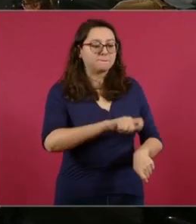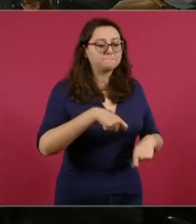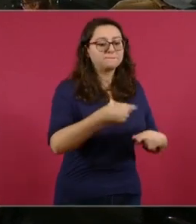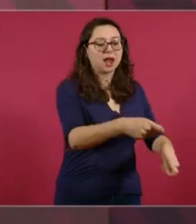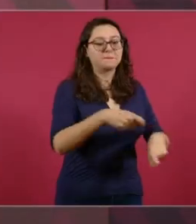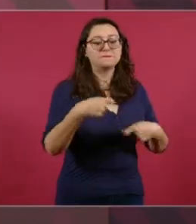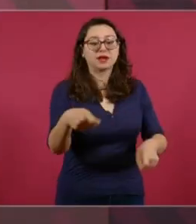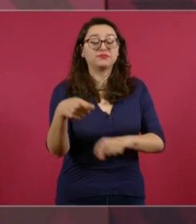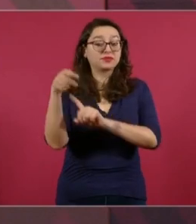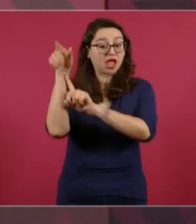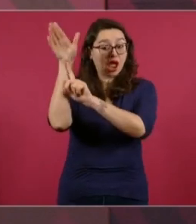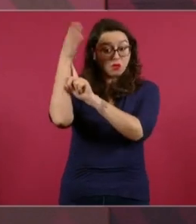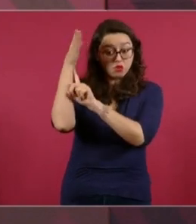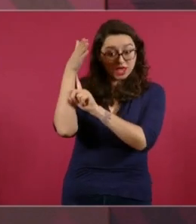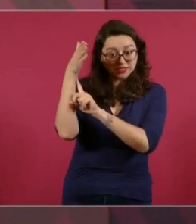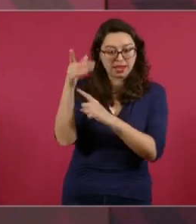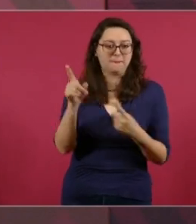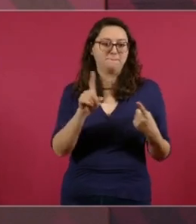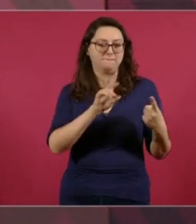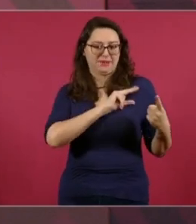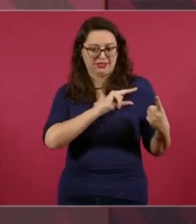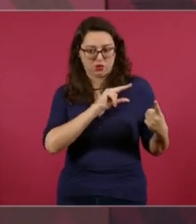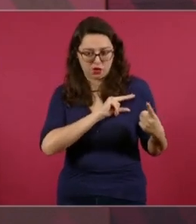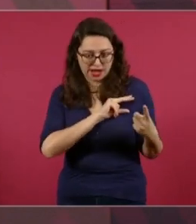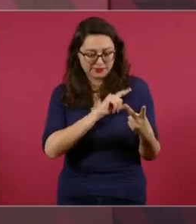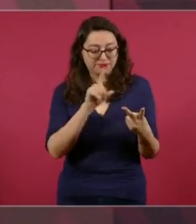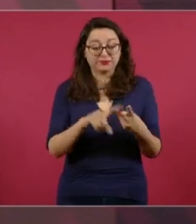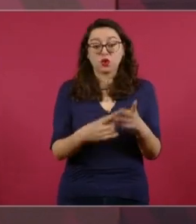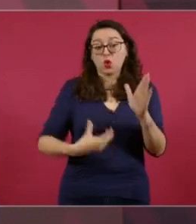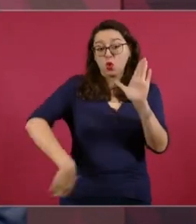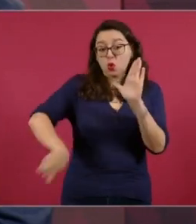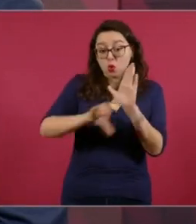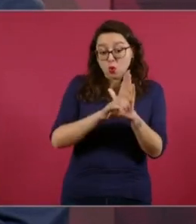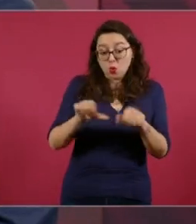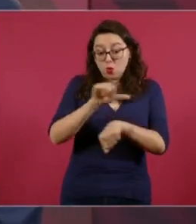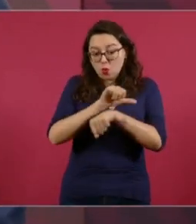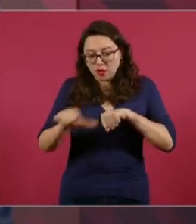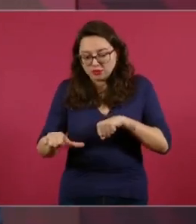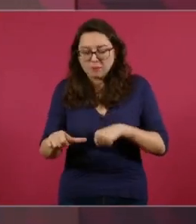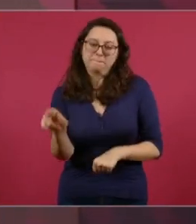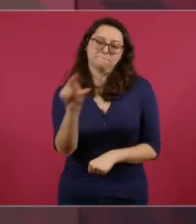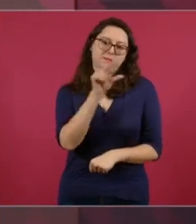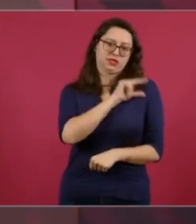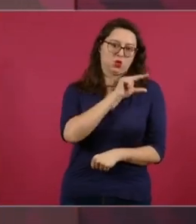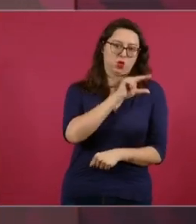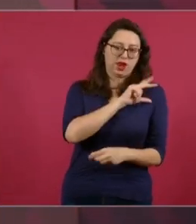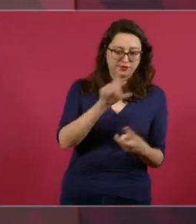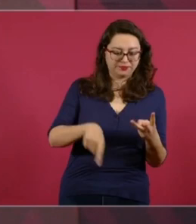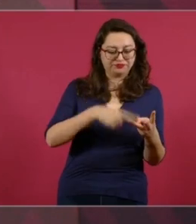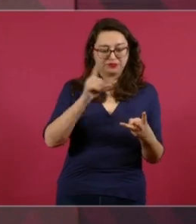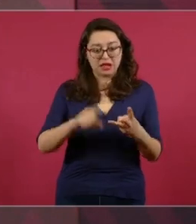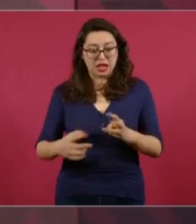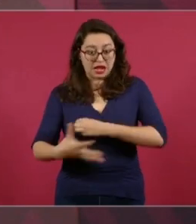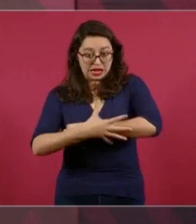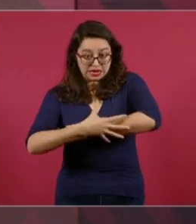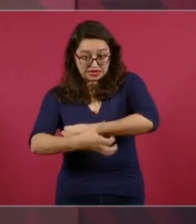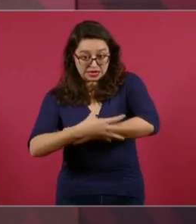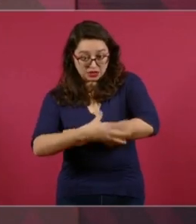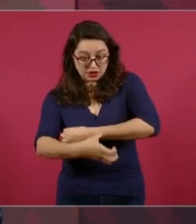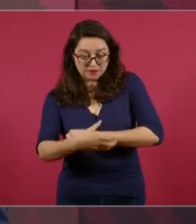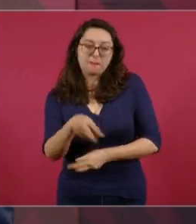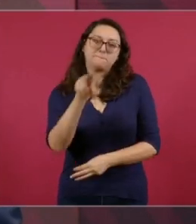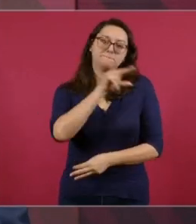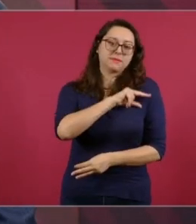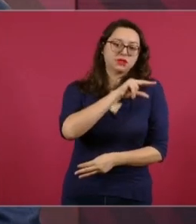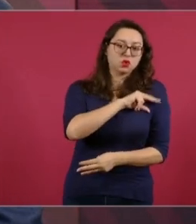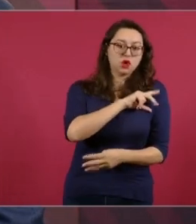sí, las radiografías, los laboratorios, hasta las